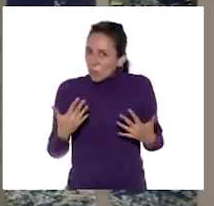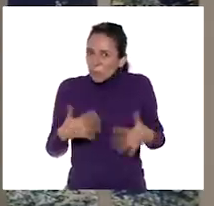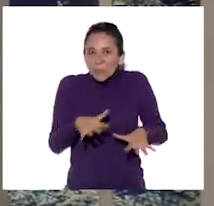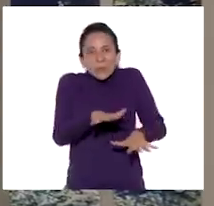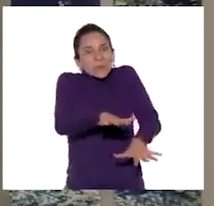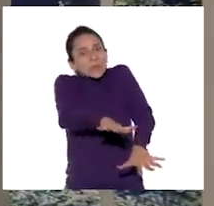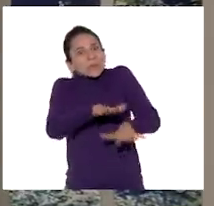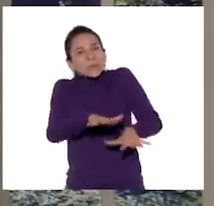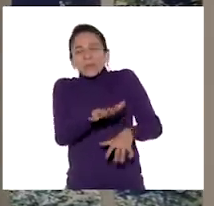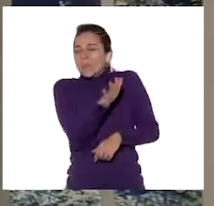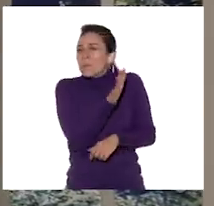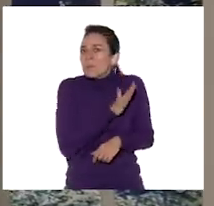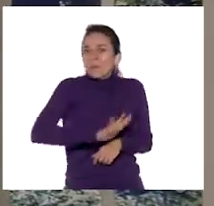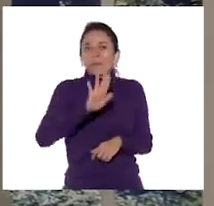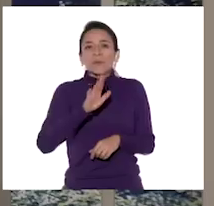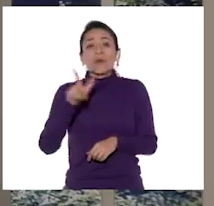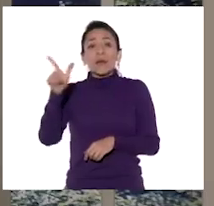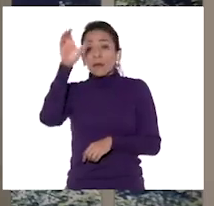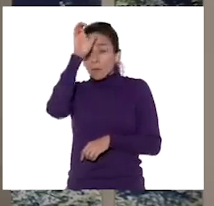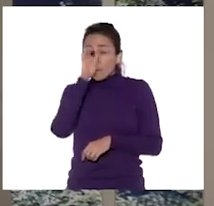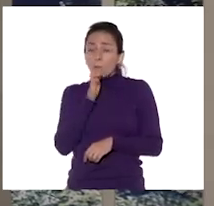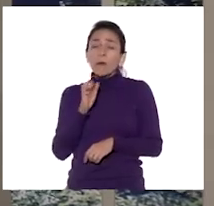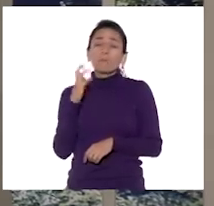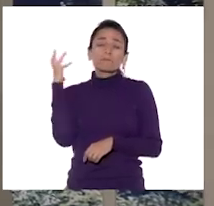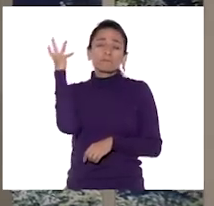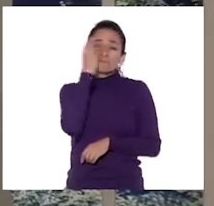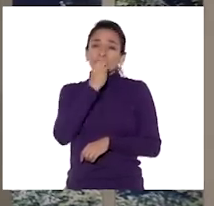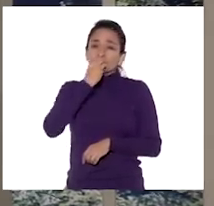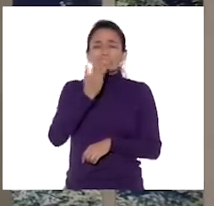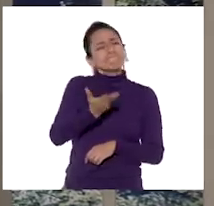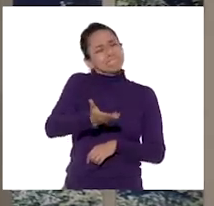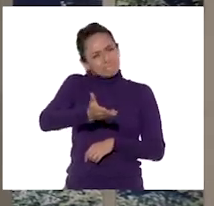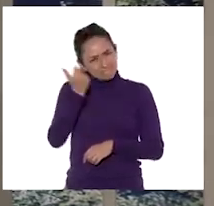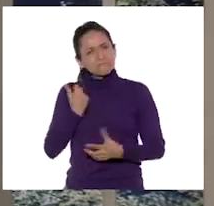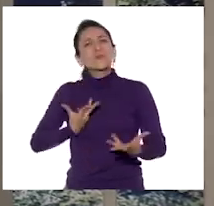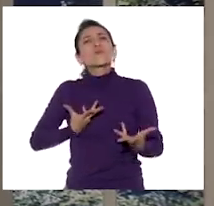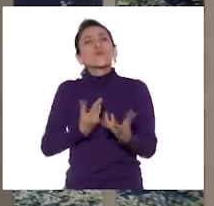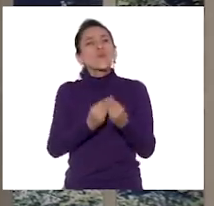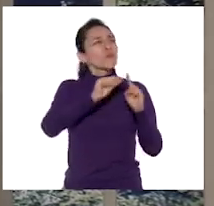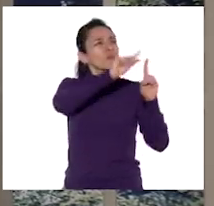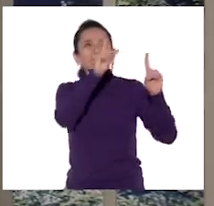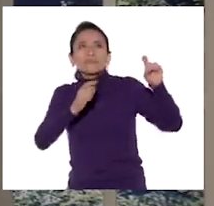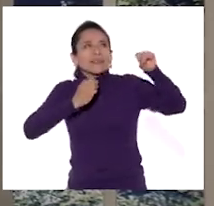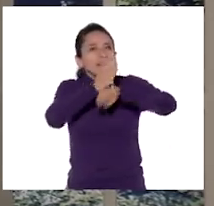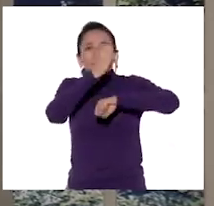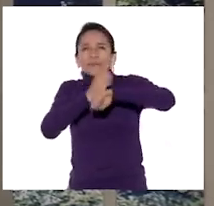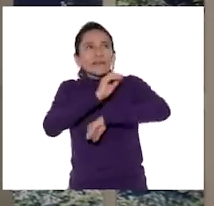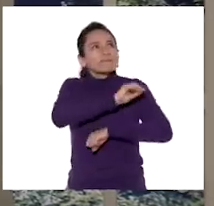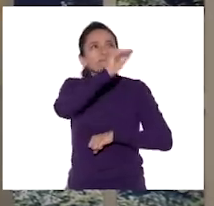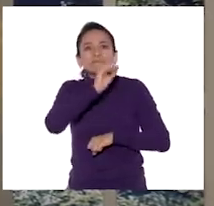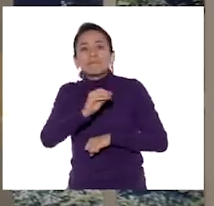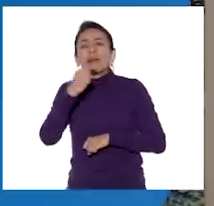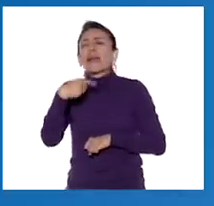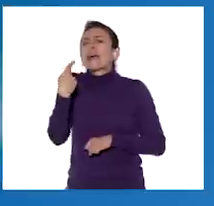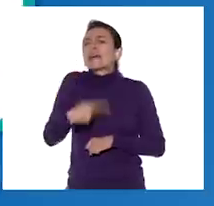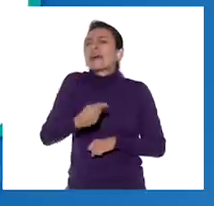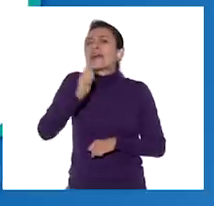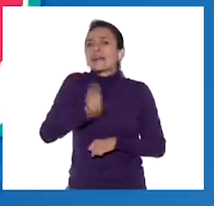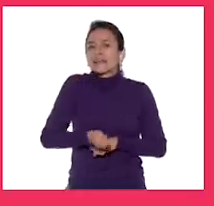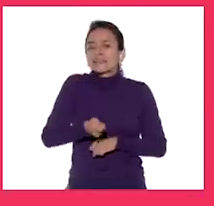asombroso es Coahuila. Acompáñenos a descubrir otros estados de nuestro país en Aprendiendo a Amar a México.